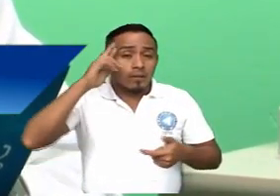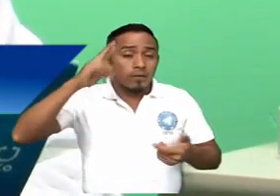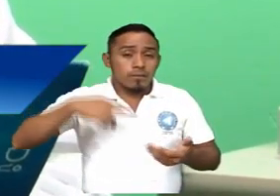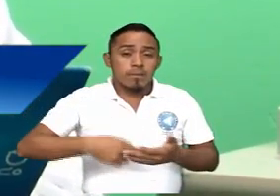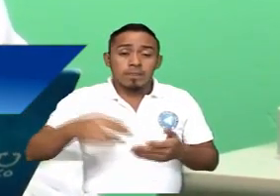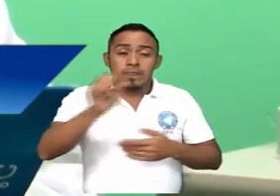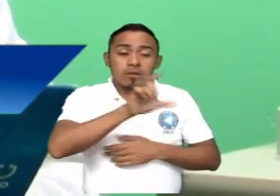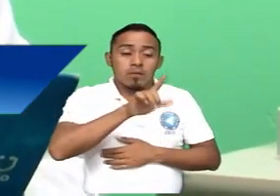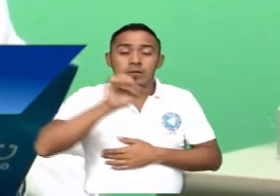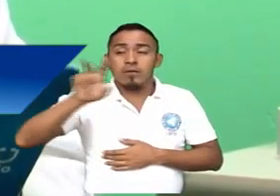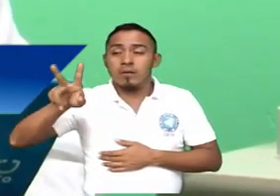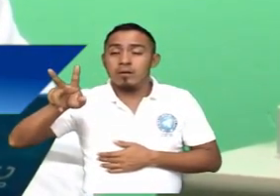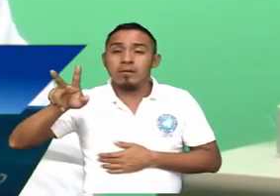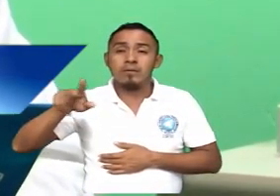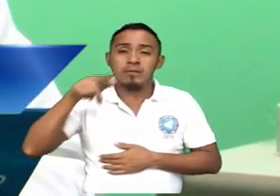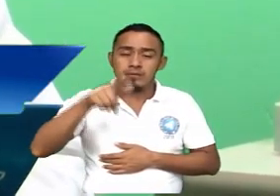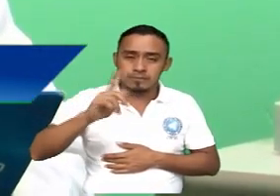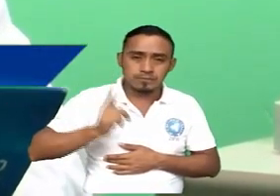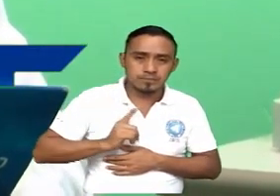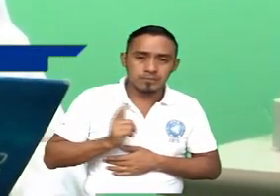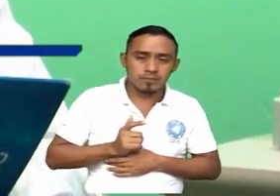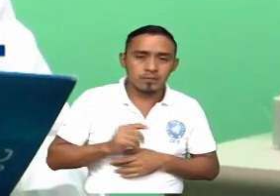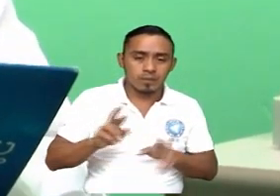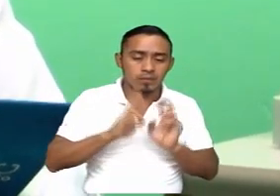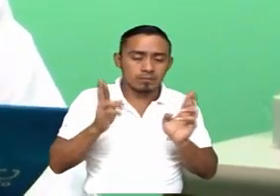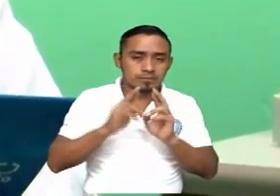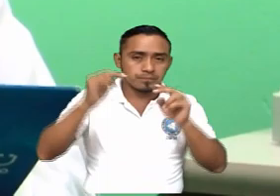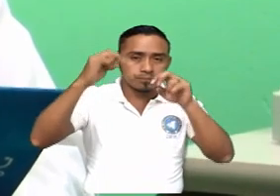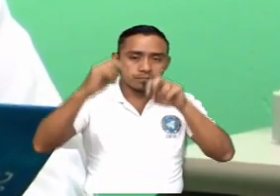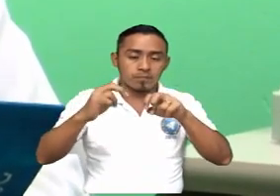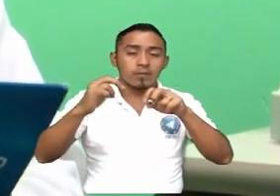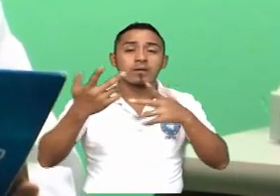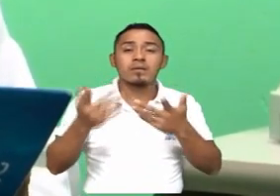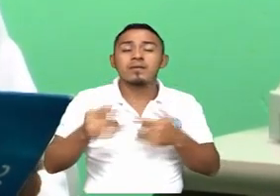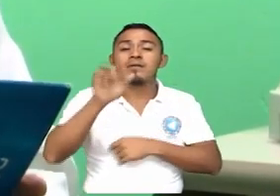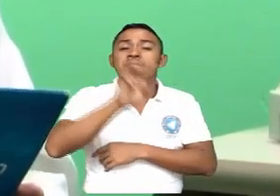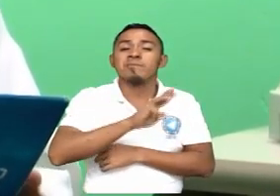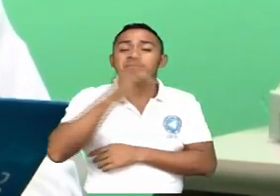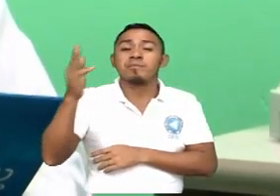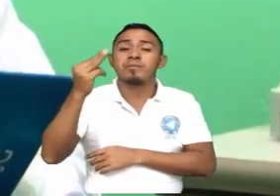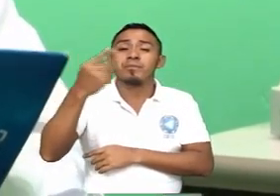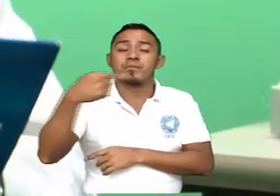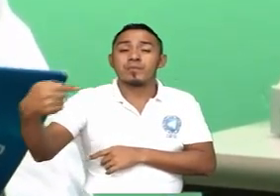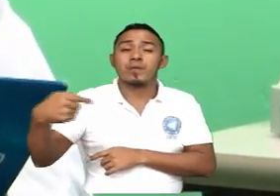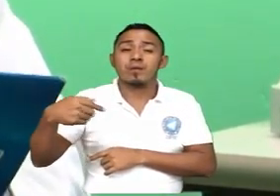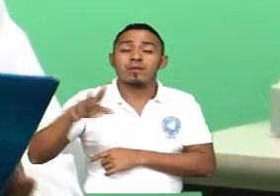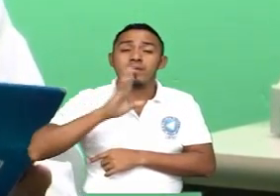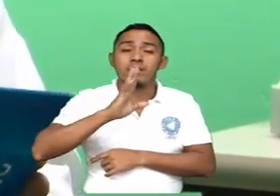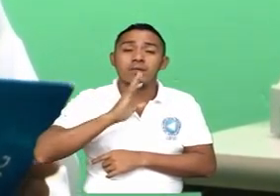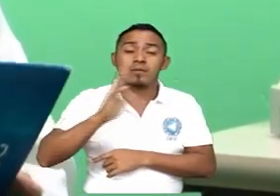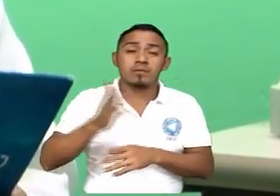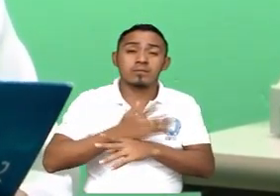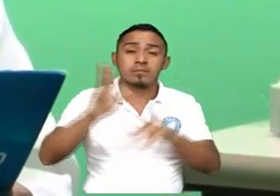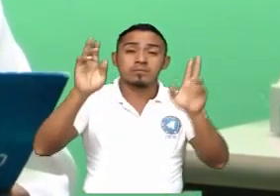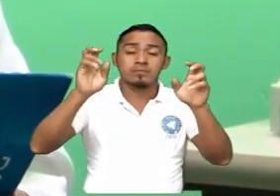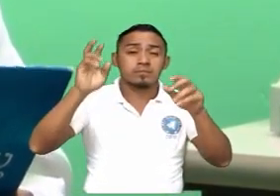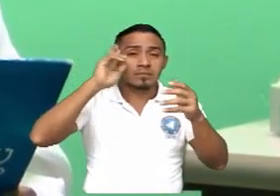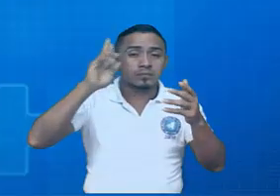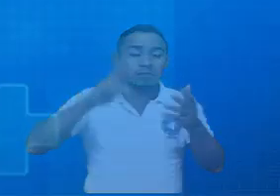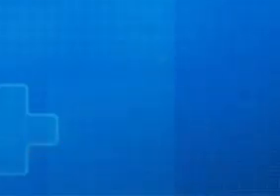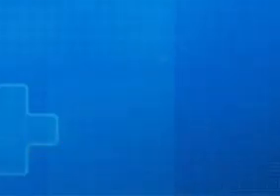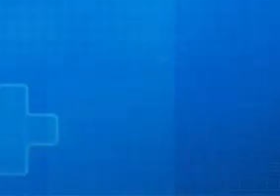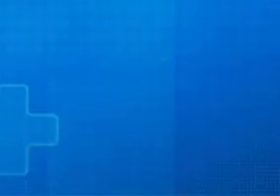que de lunes a viernes usted tiene una cita de 3 a 3:30 para seguir conversando sobre temas de salud.